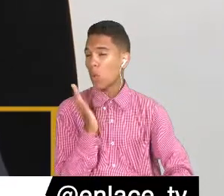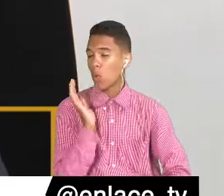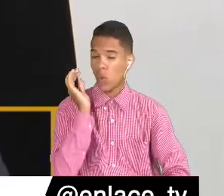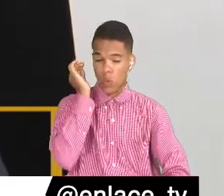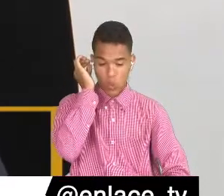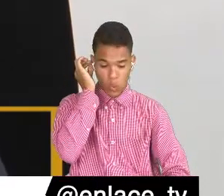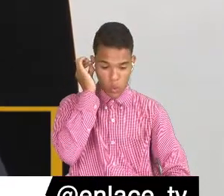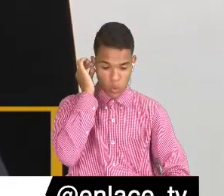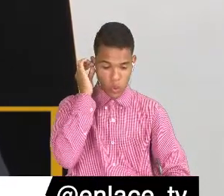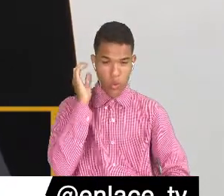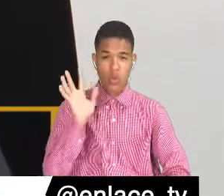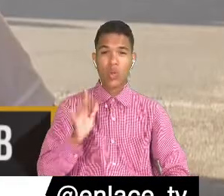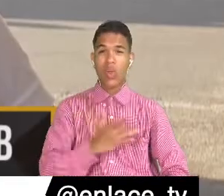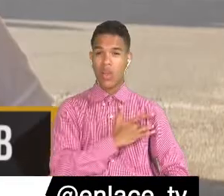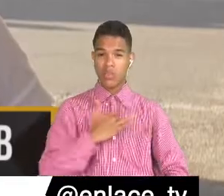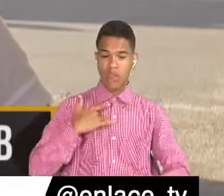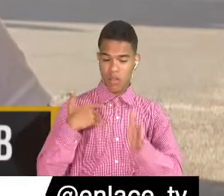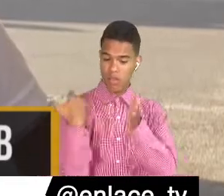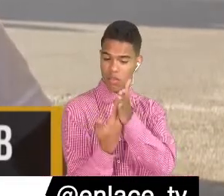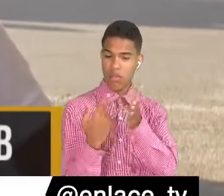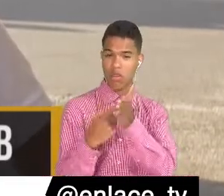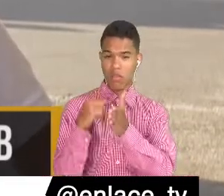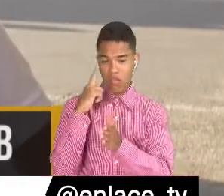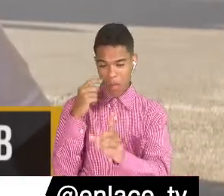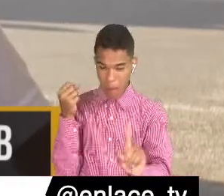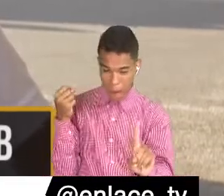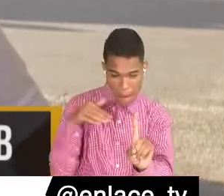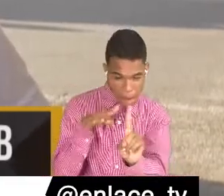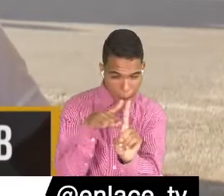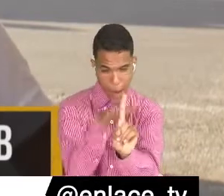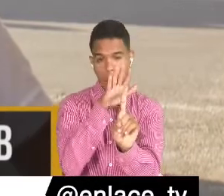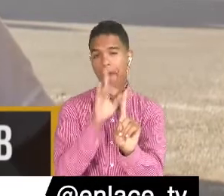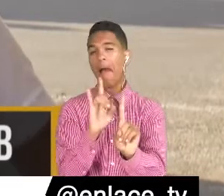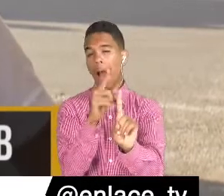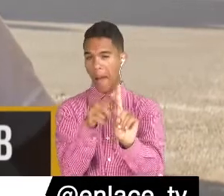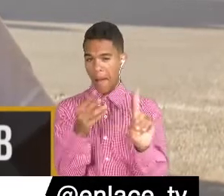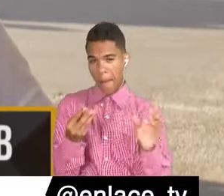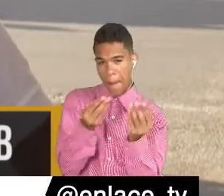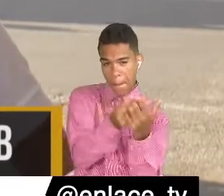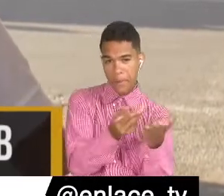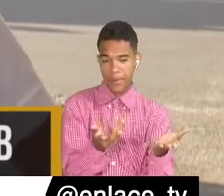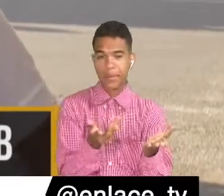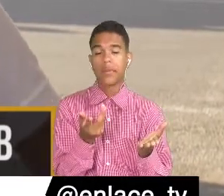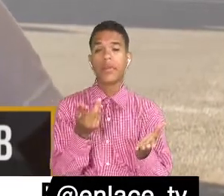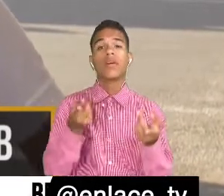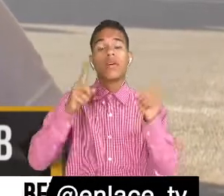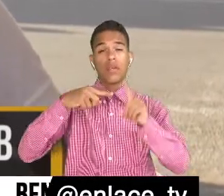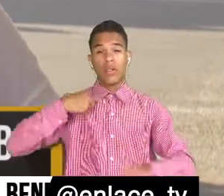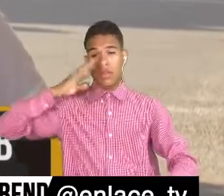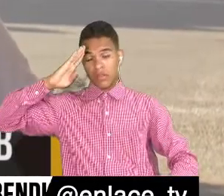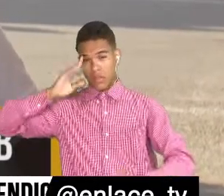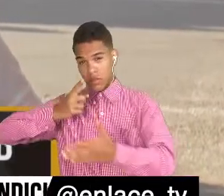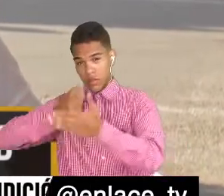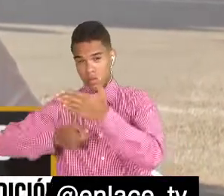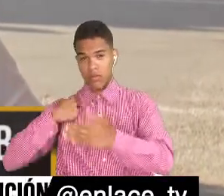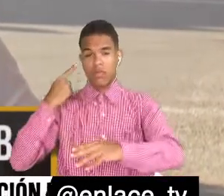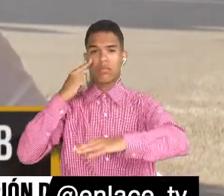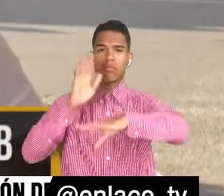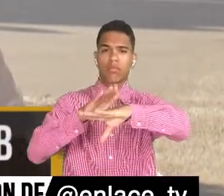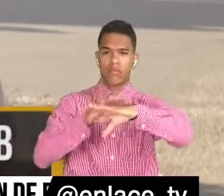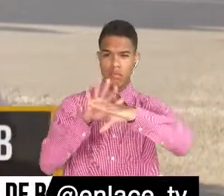con el seguro a las personas que atropellan. También las autoridades hicieron un llamado a los ciudadanos que van a salir con sus vehículos para que tomen las